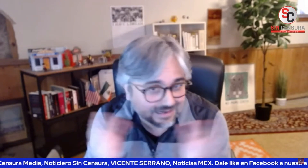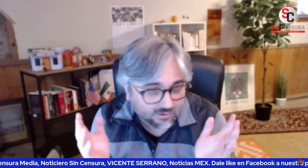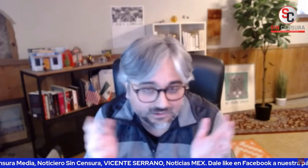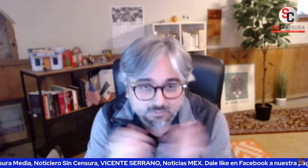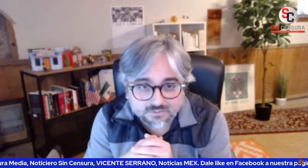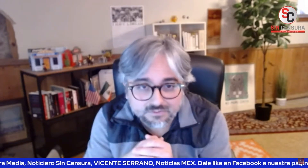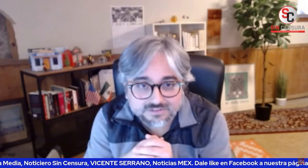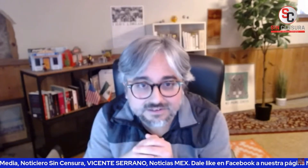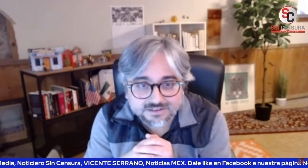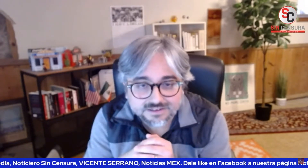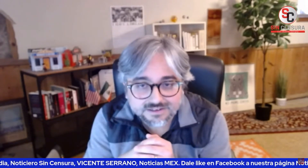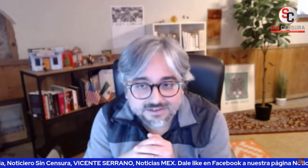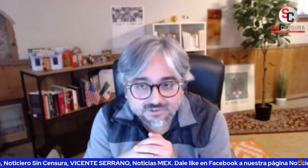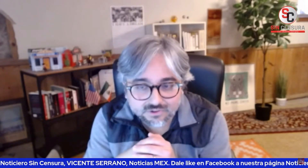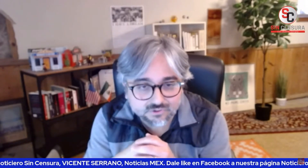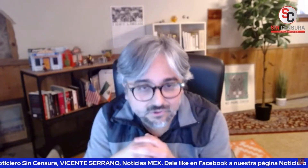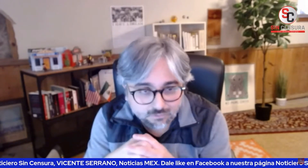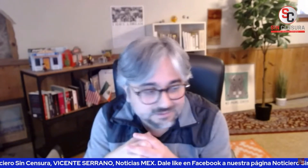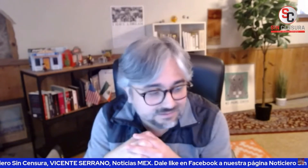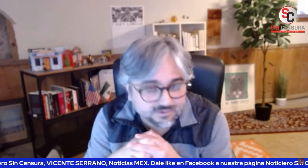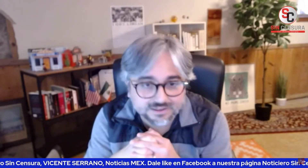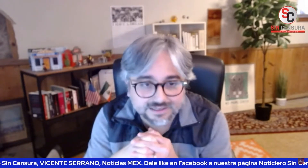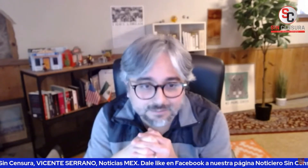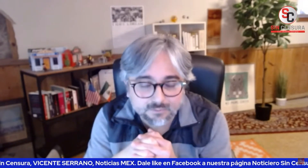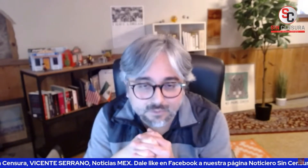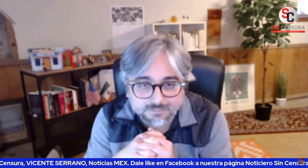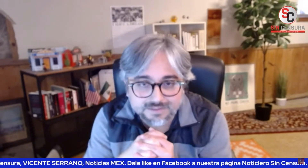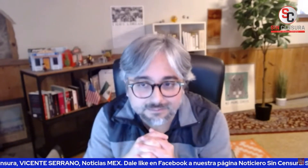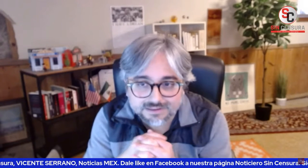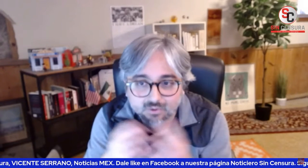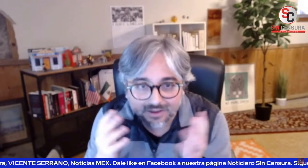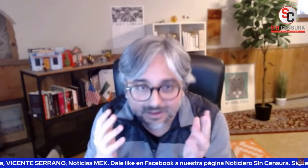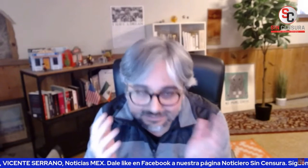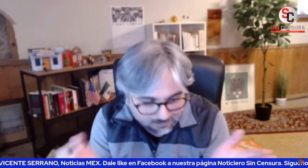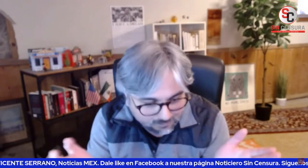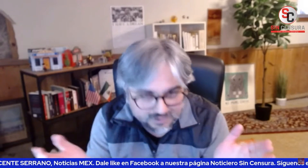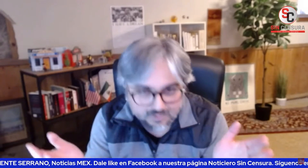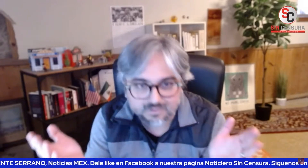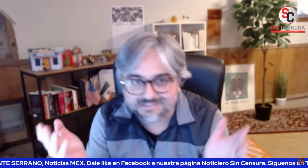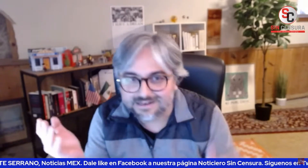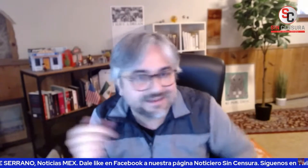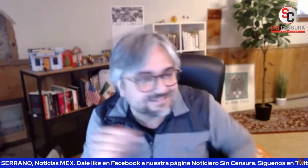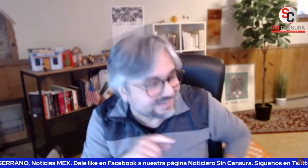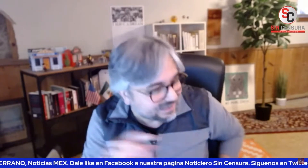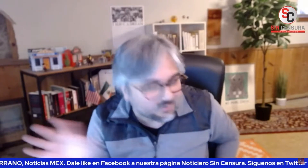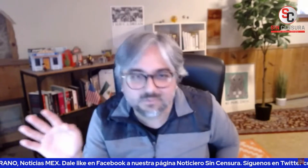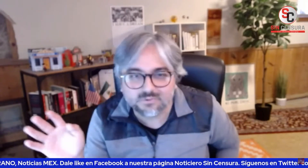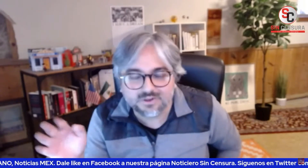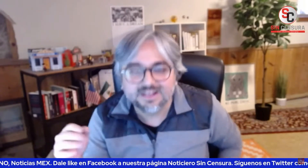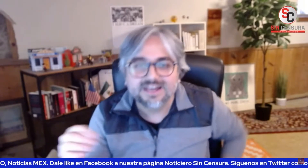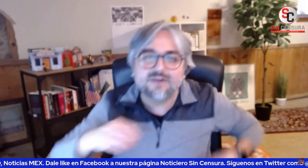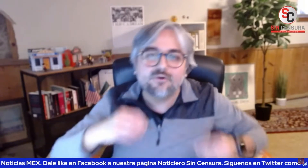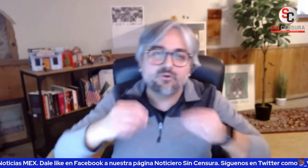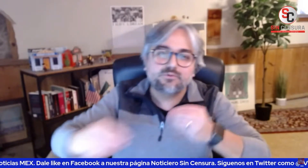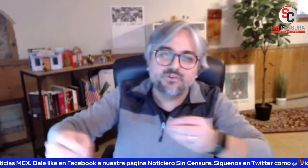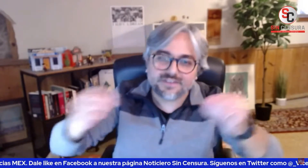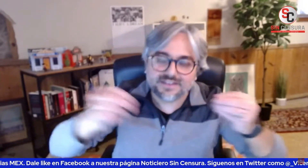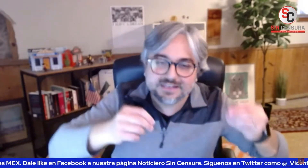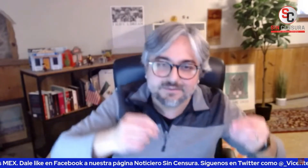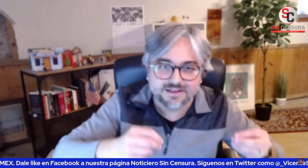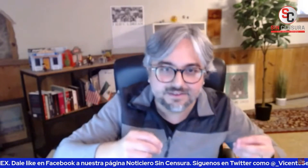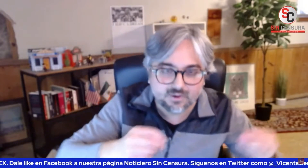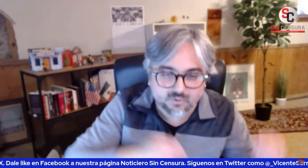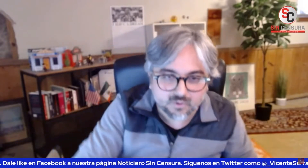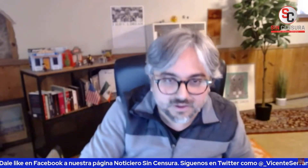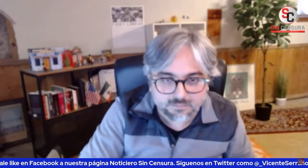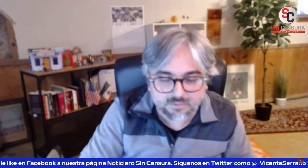Está la cosa muy difícil. Yo estoy convencido que el gran problema de México es el Poder Judicial, más que la corrupción. La corrupción se